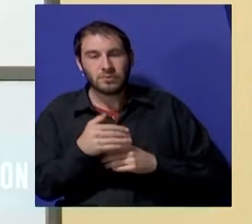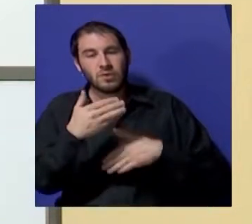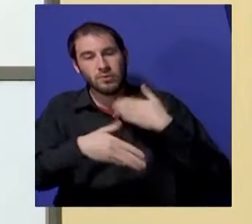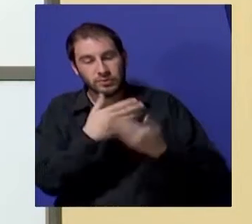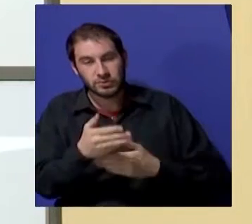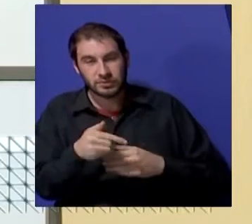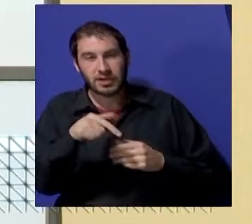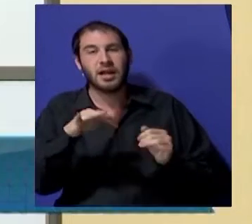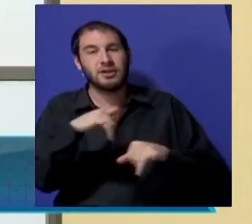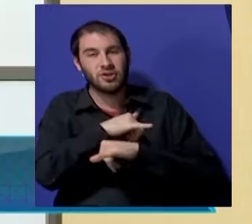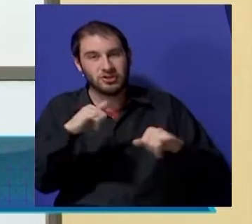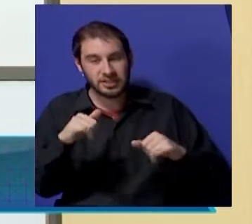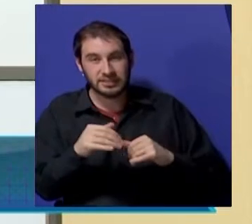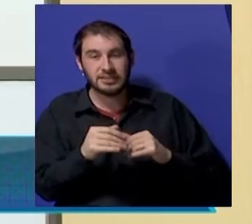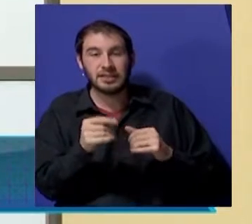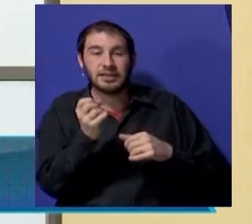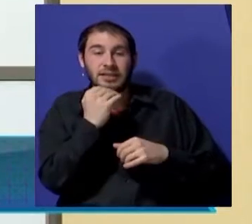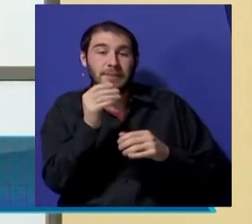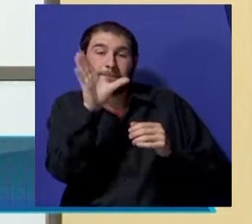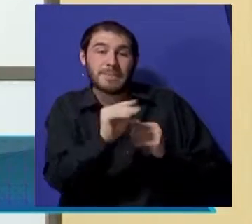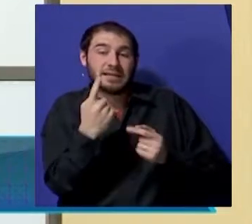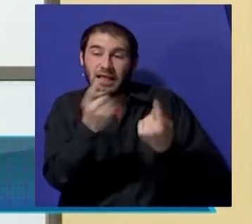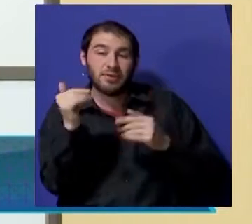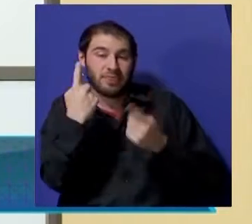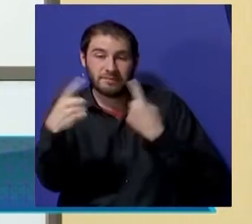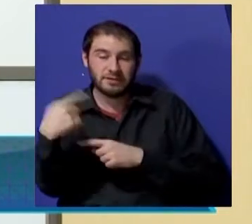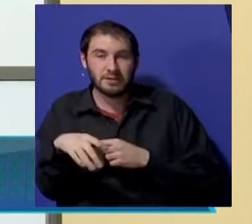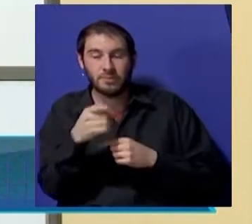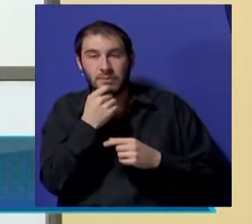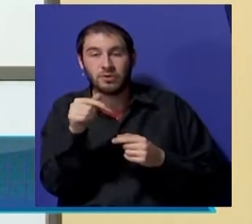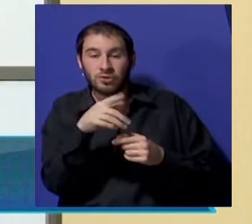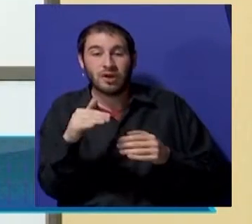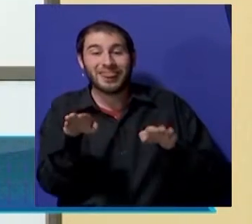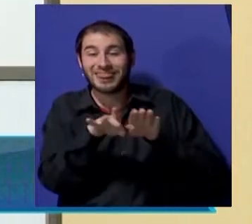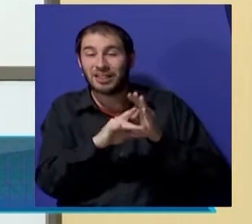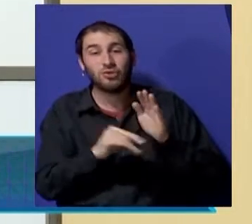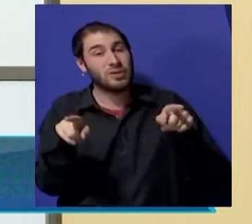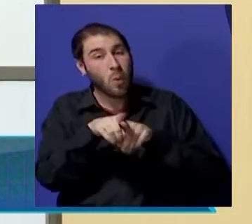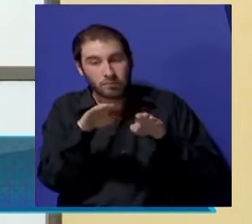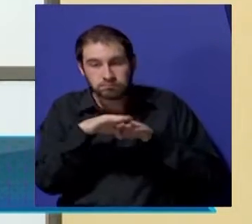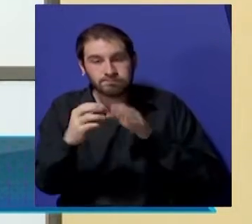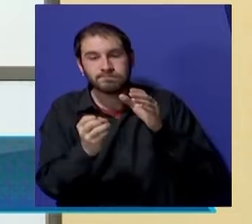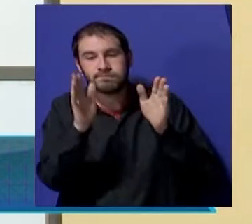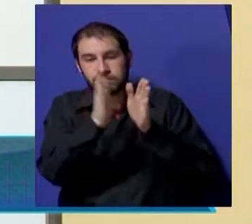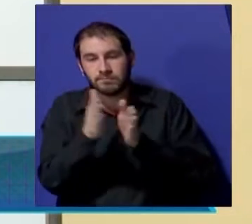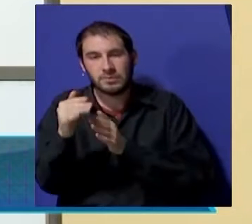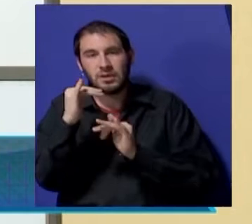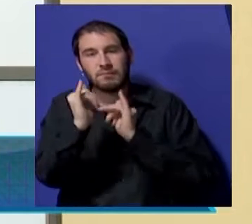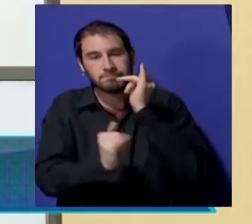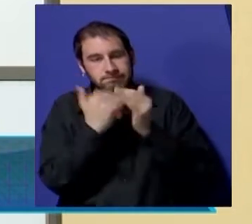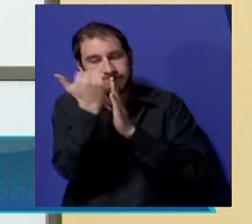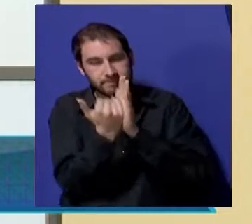construcciones, generando noticias, independiente de cada país. Claro. Todos tomaron una misma base de datos y empezaron a armar crónicas